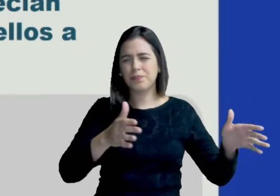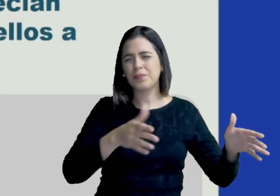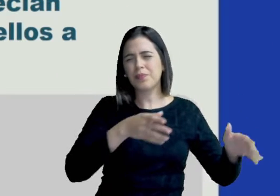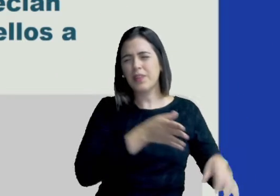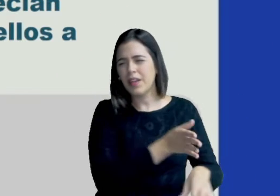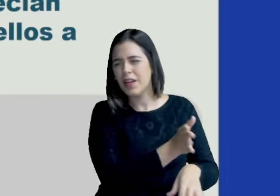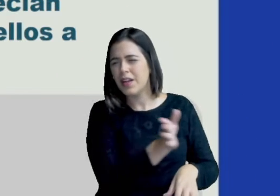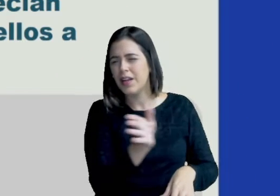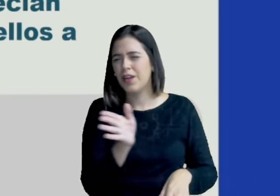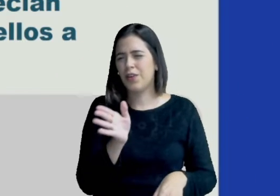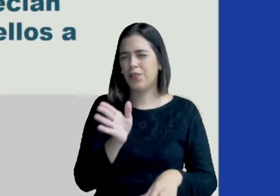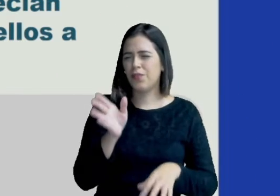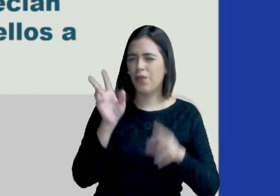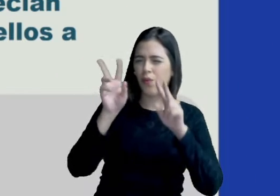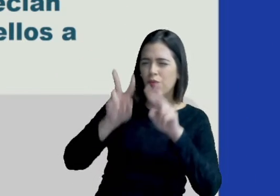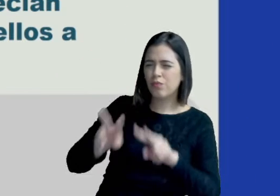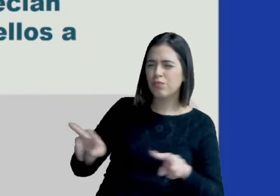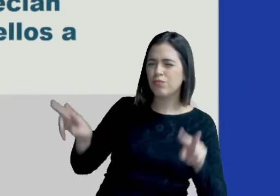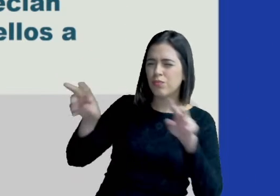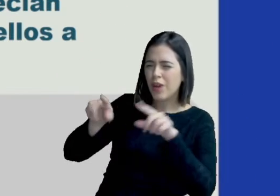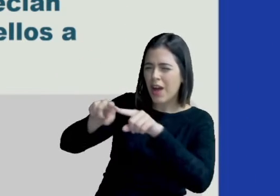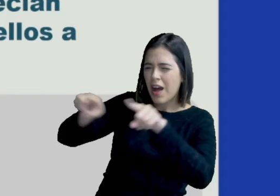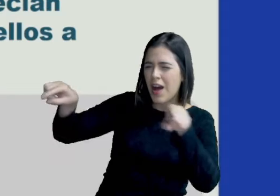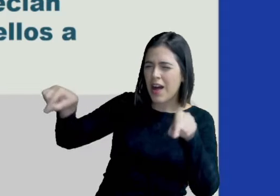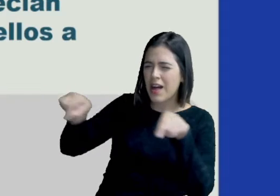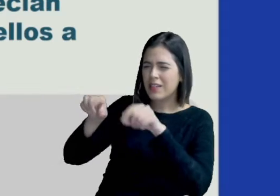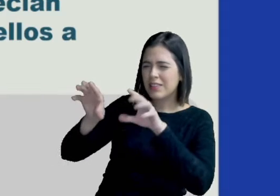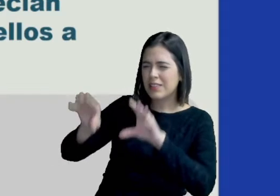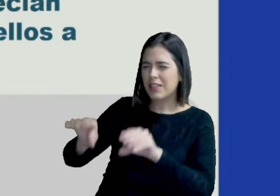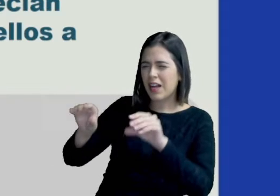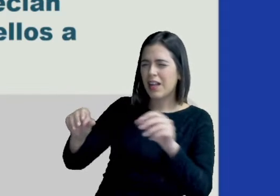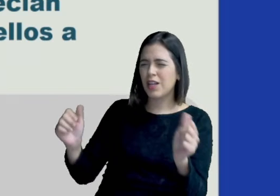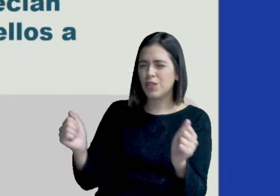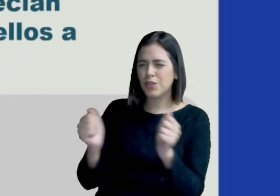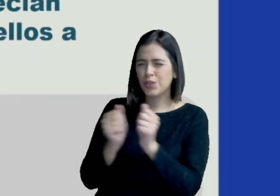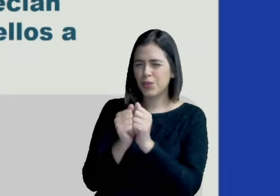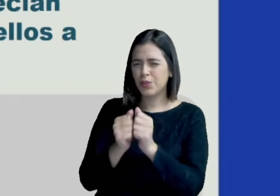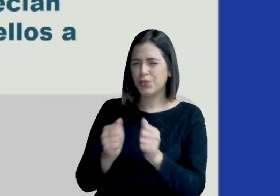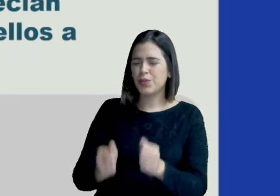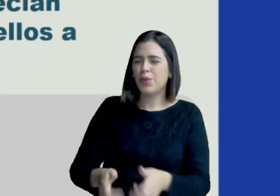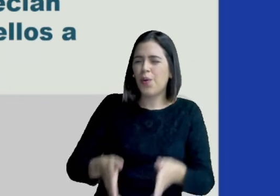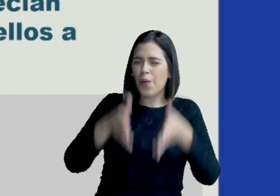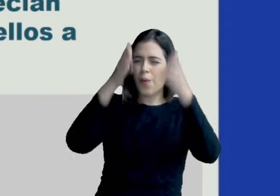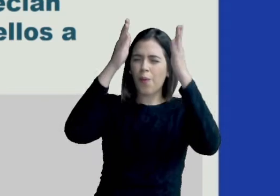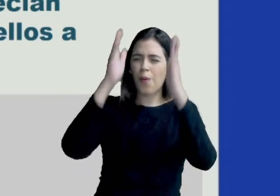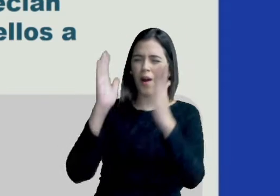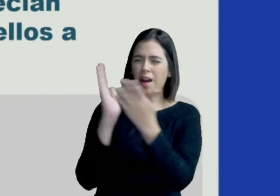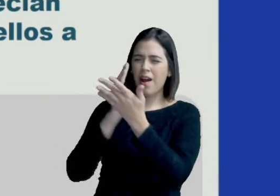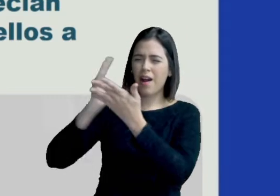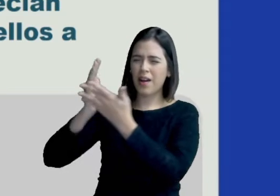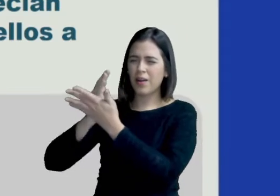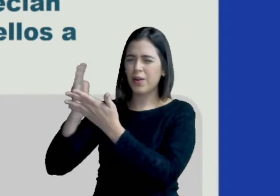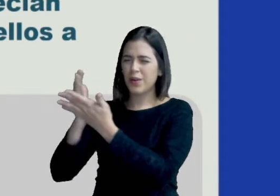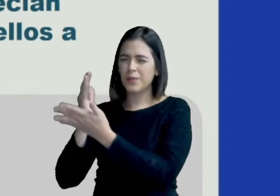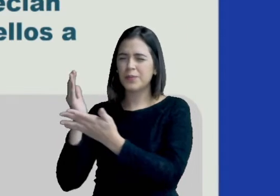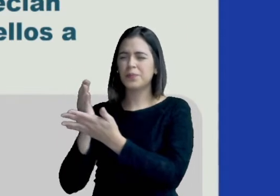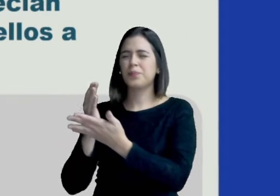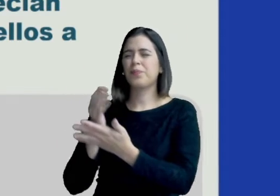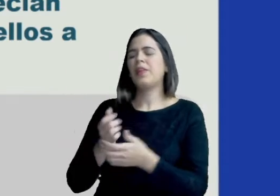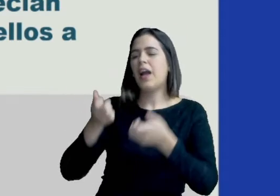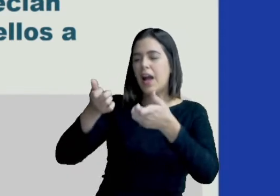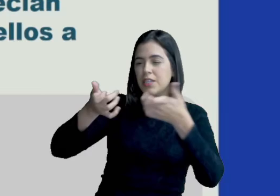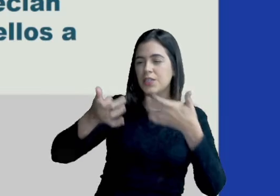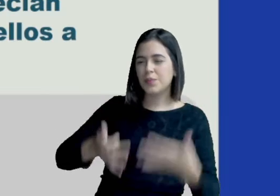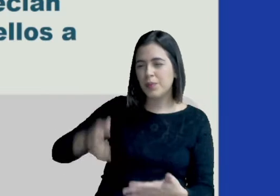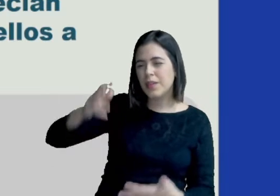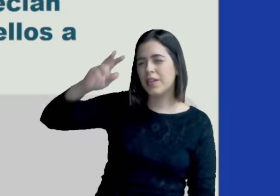al salón y contemplo el rincón junto a la biblioteca. El rincón en que el autor